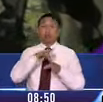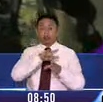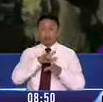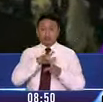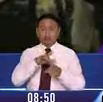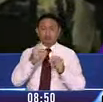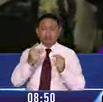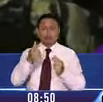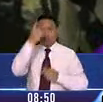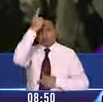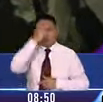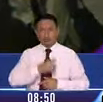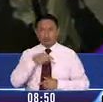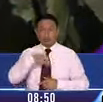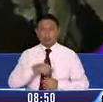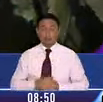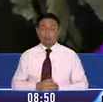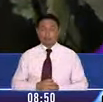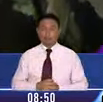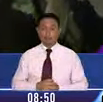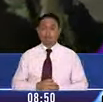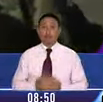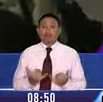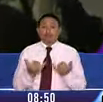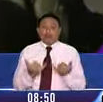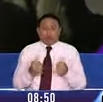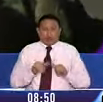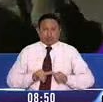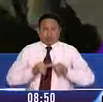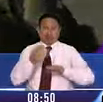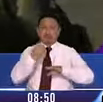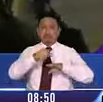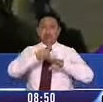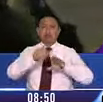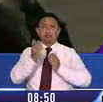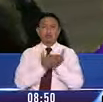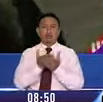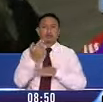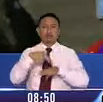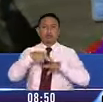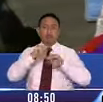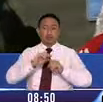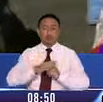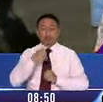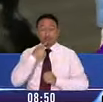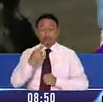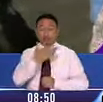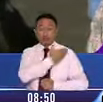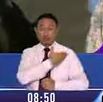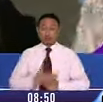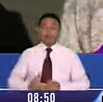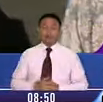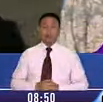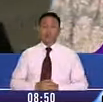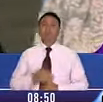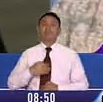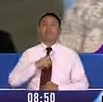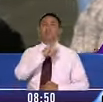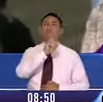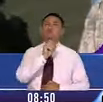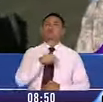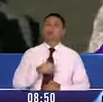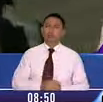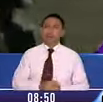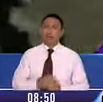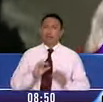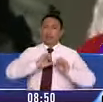pues tomaremos las decisiones que en ese momento sean pertinentes. Por ahora seguimos con todos los servicios de manera normal, como lo ha expresado ya el señor presidente. Ministro, estamos en vivo. Se